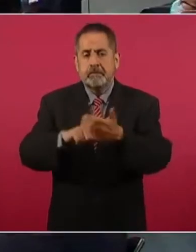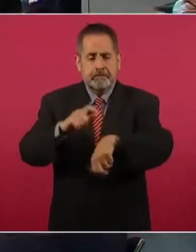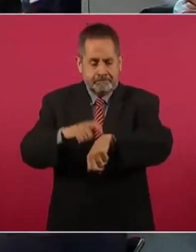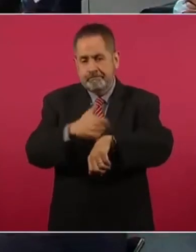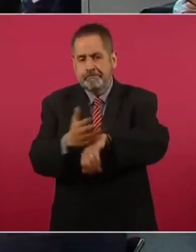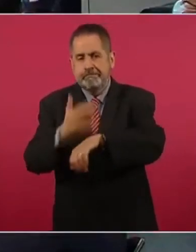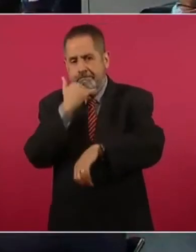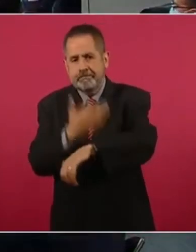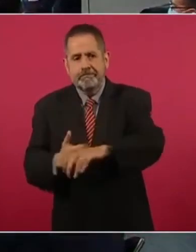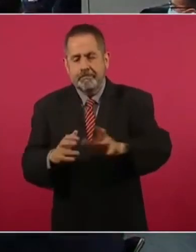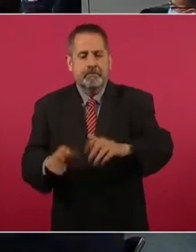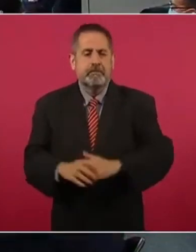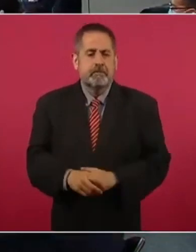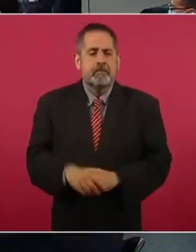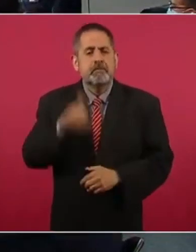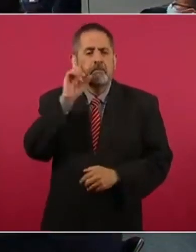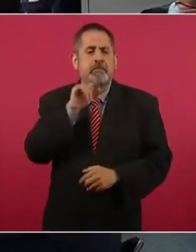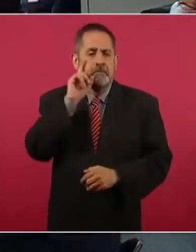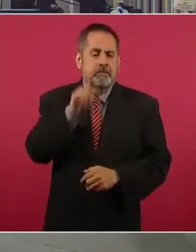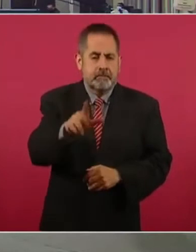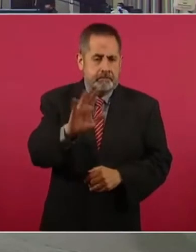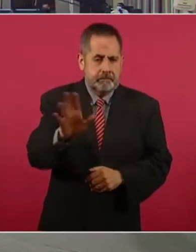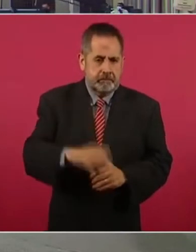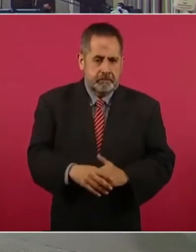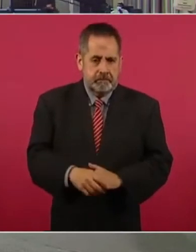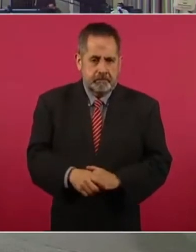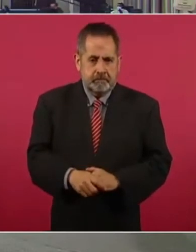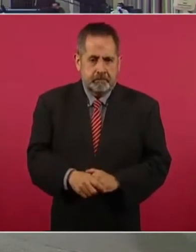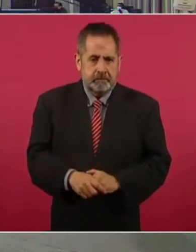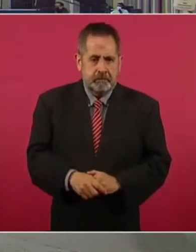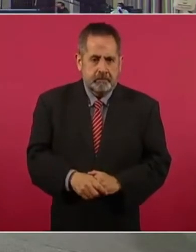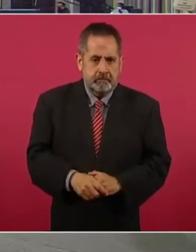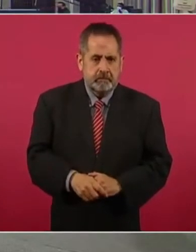sí, ya para mañana.